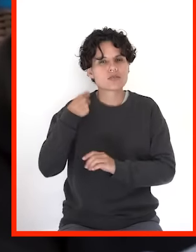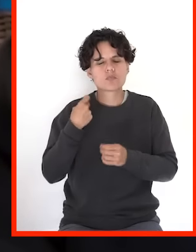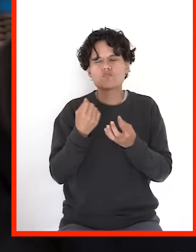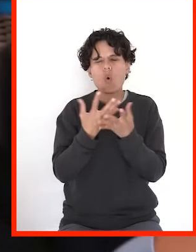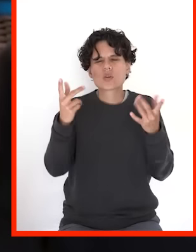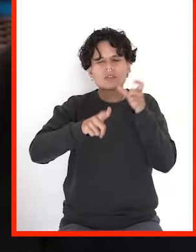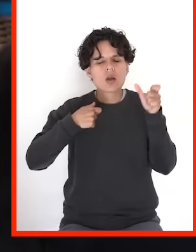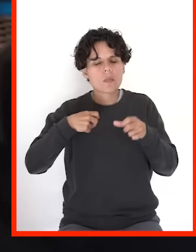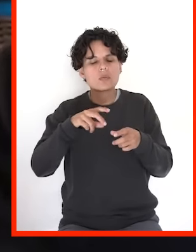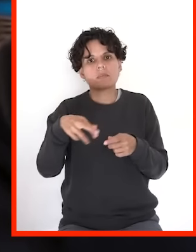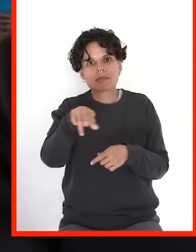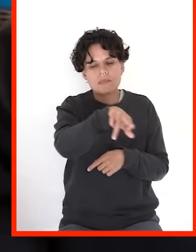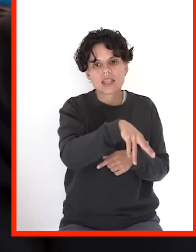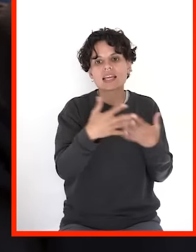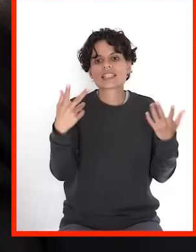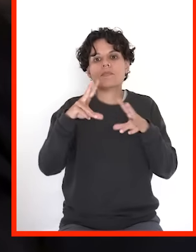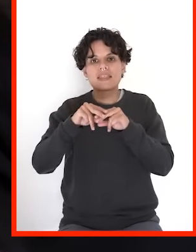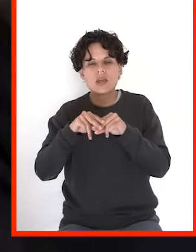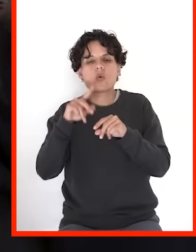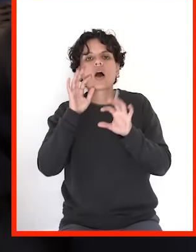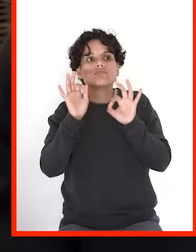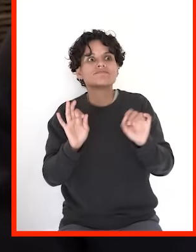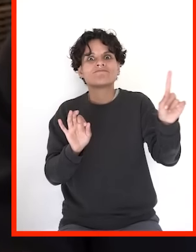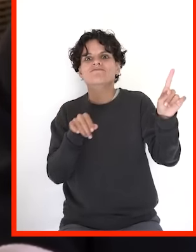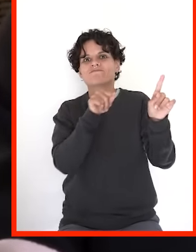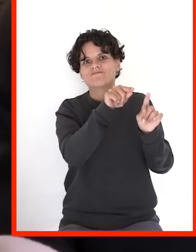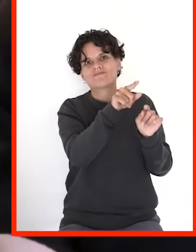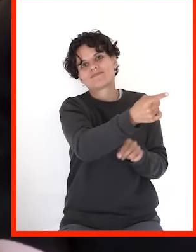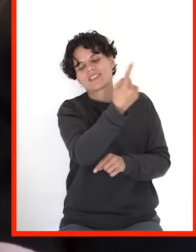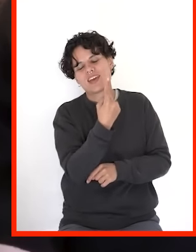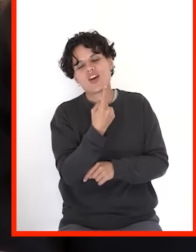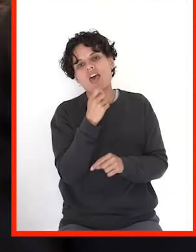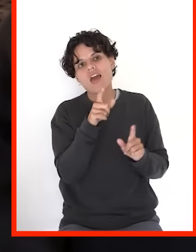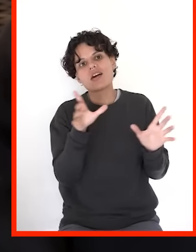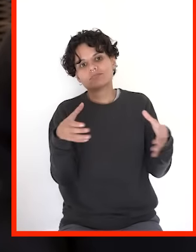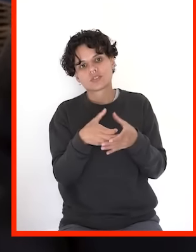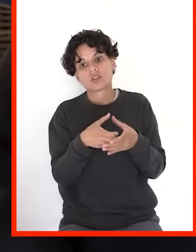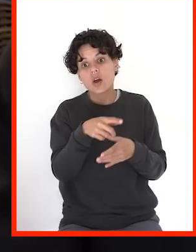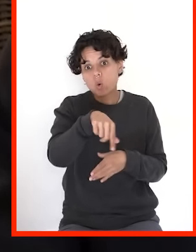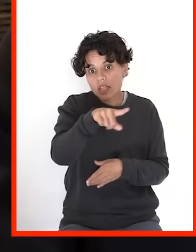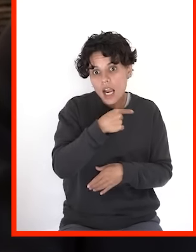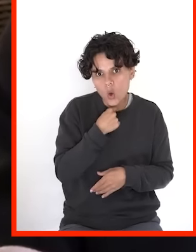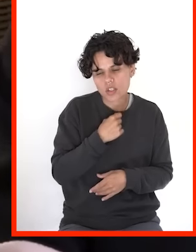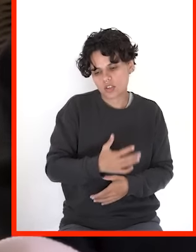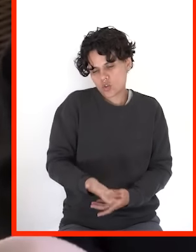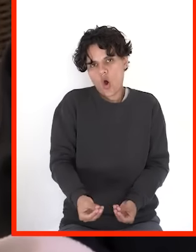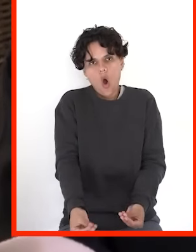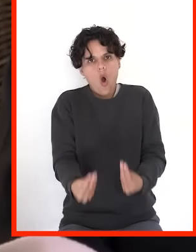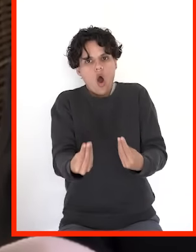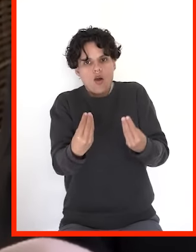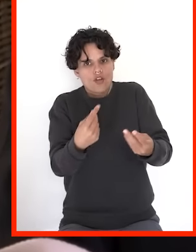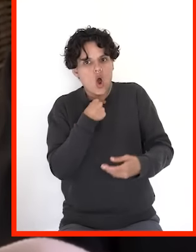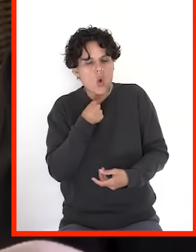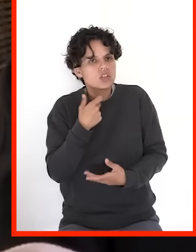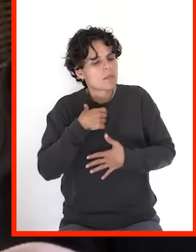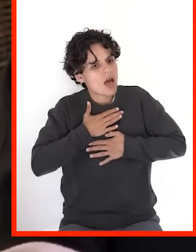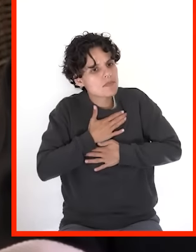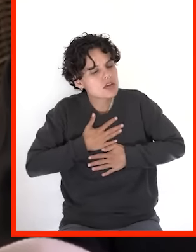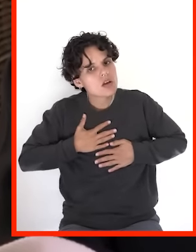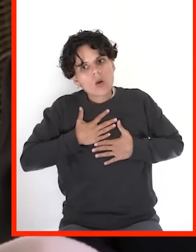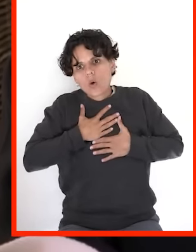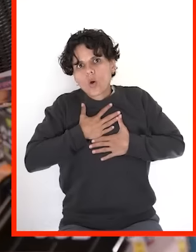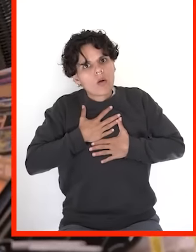canciones más antiguas y la canción con el Bro, ¿cachai? Es como un ángel. Y a ustedes eso les gusta. Está tirando. Obvio, es un honor.